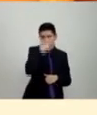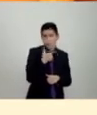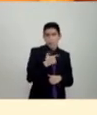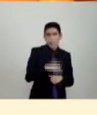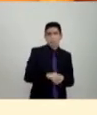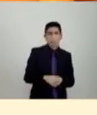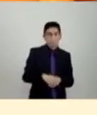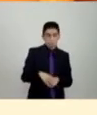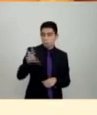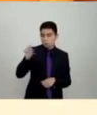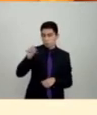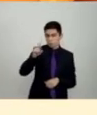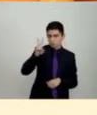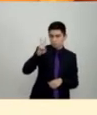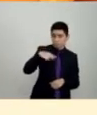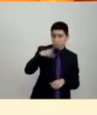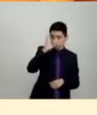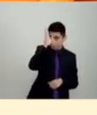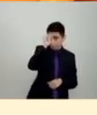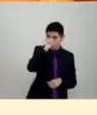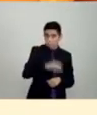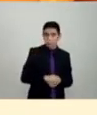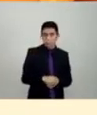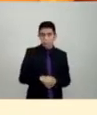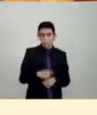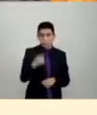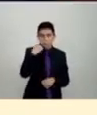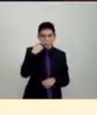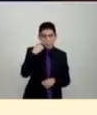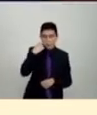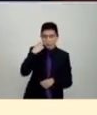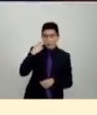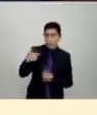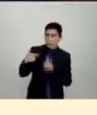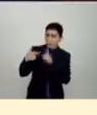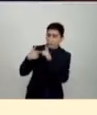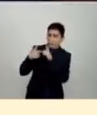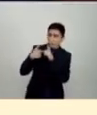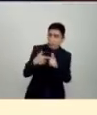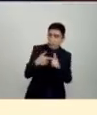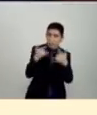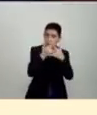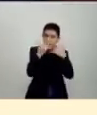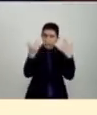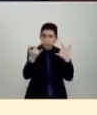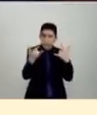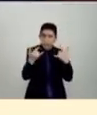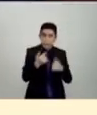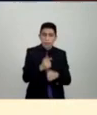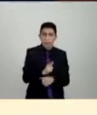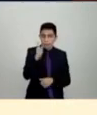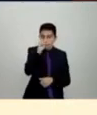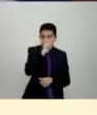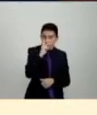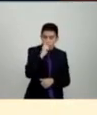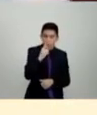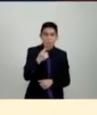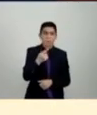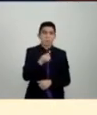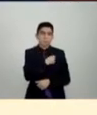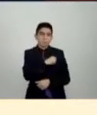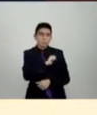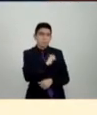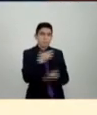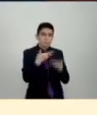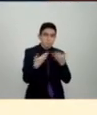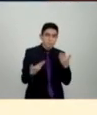No, totalmente de acuerdo, porque fíjate que la continuidad que ha habido en la novela en lengua española, latinoamericana y ahora también incluso